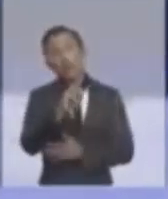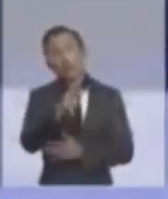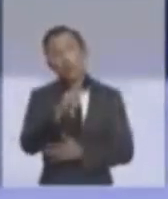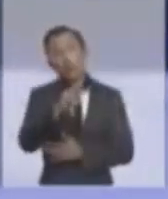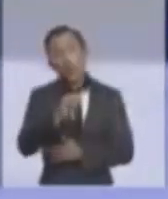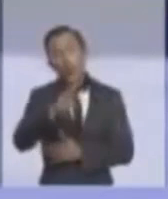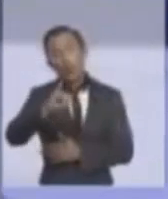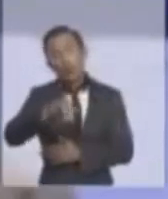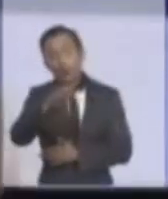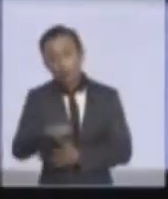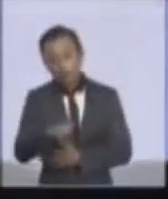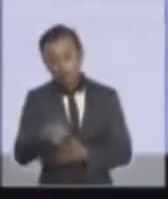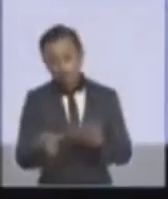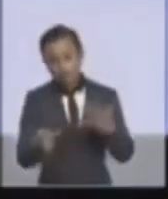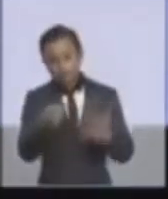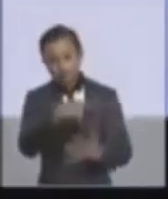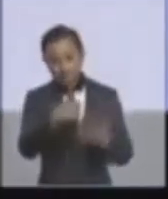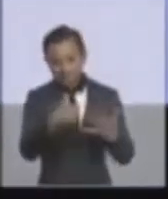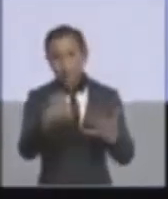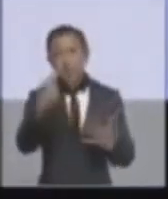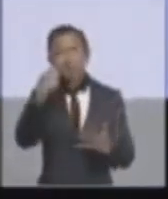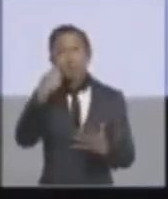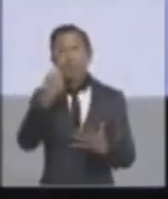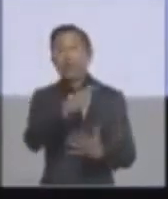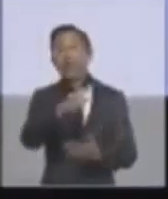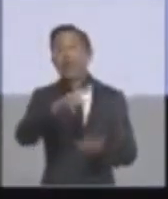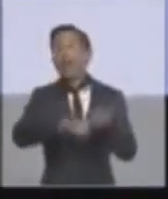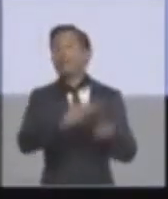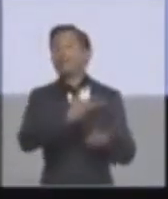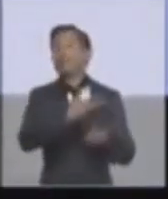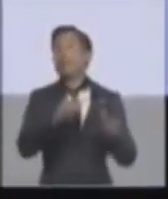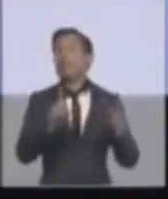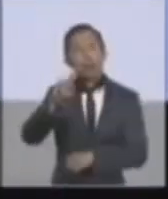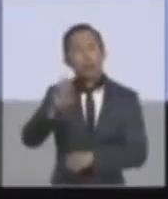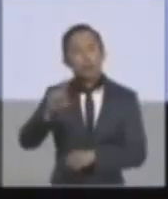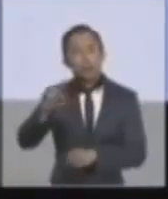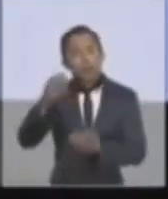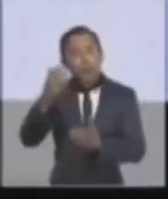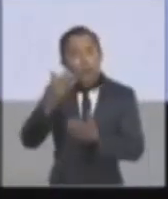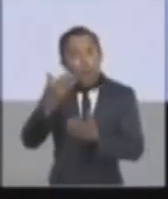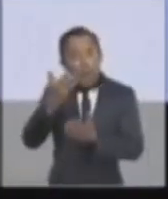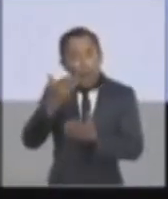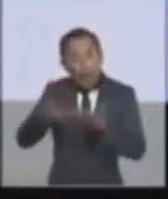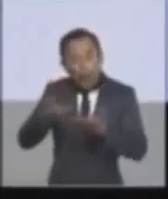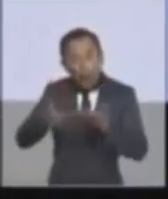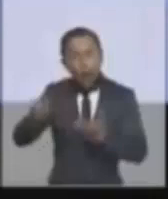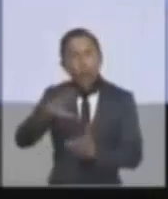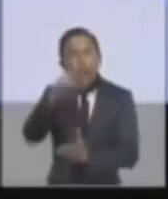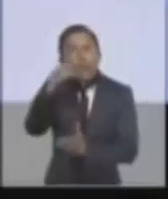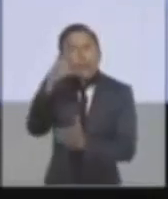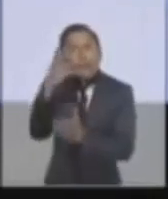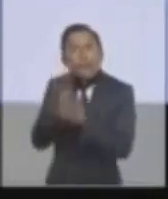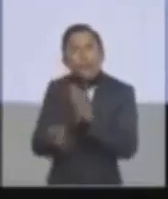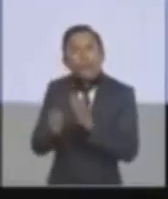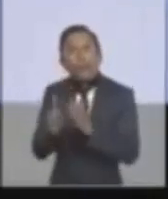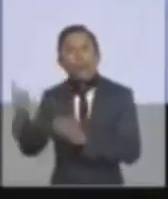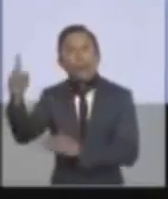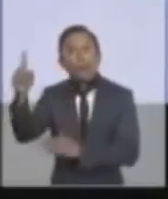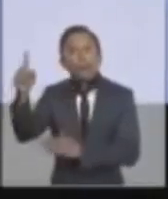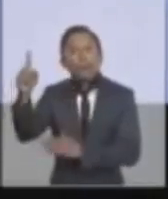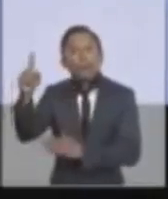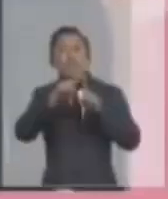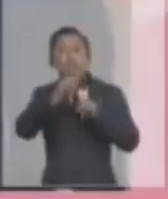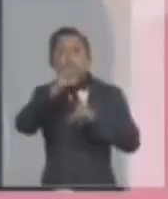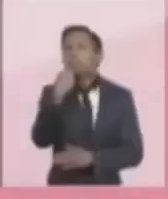Y miren. ¿Qué? Está con su amigo, una silla y un pastel. Esta es la 7 de 7. La pregunta es, ¿de